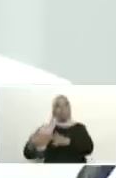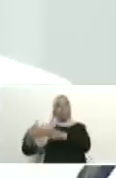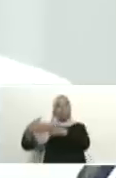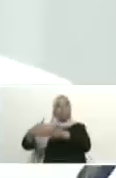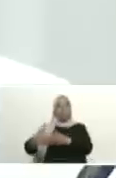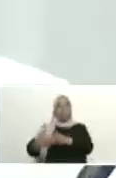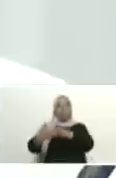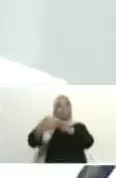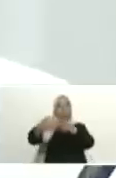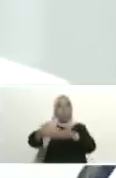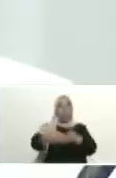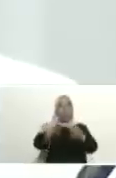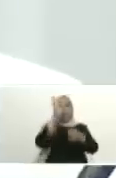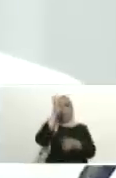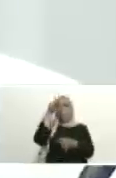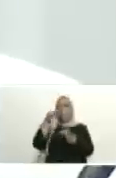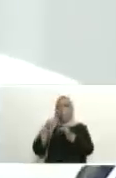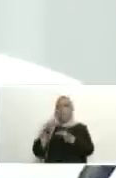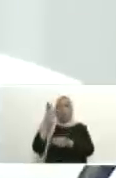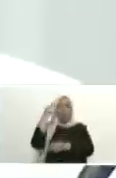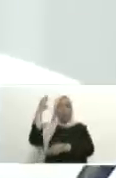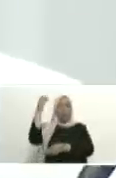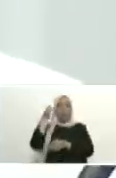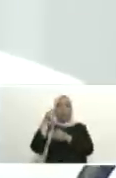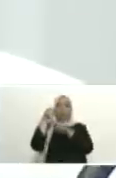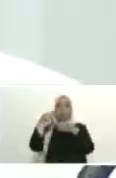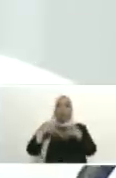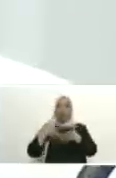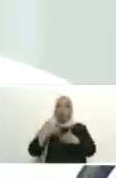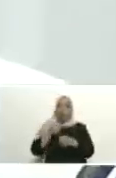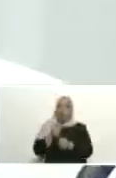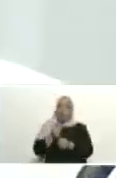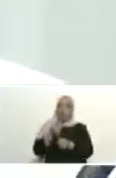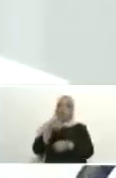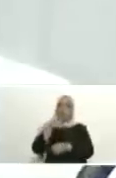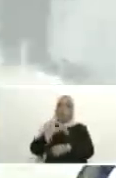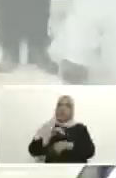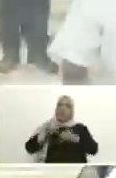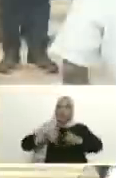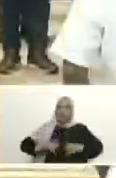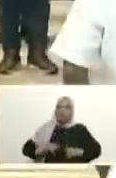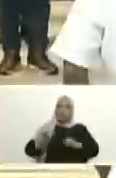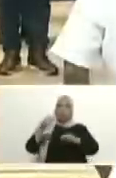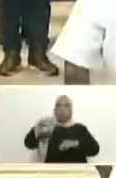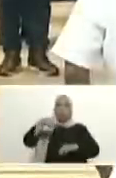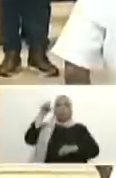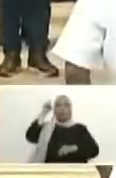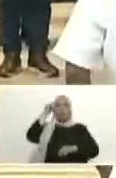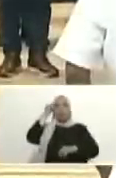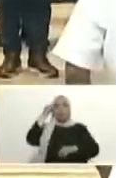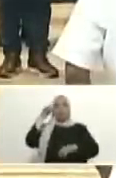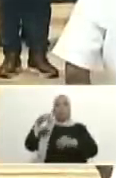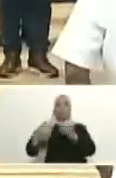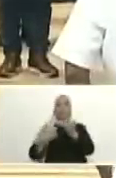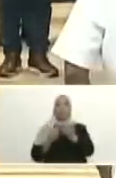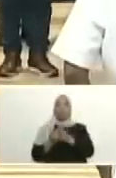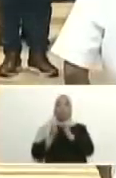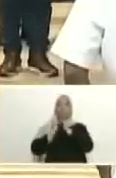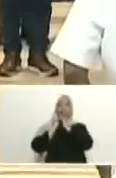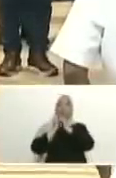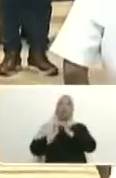acudido siempre con fe confiada, mira a tus pies a estos tus hijos, que en este día dirigen a ti su